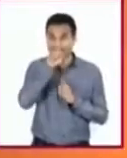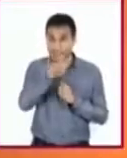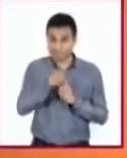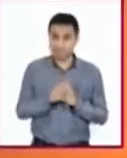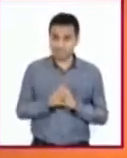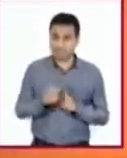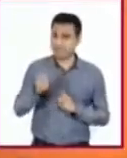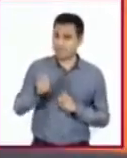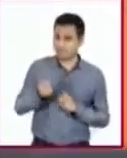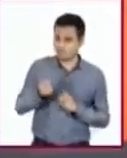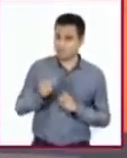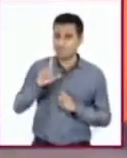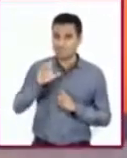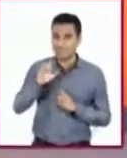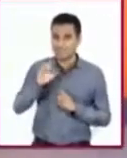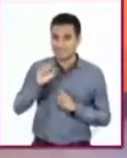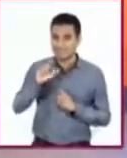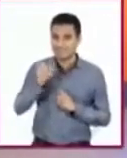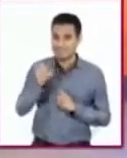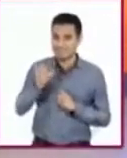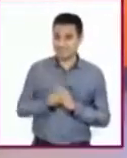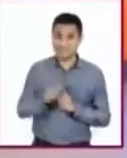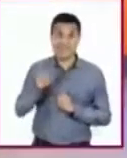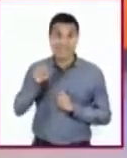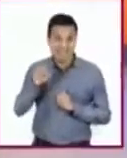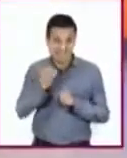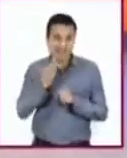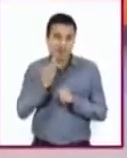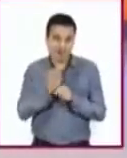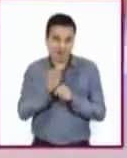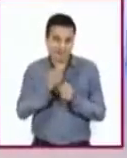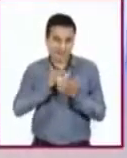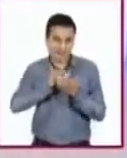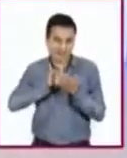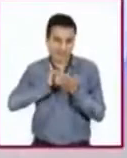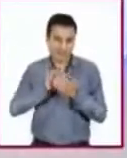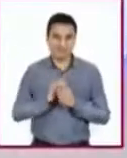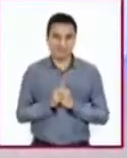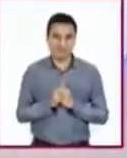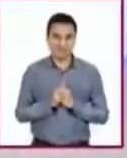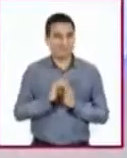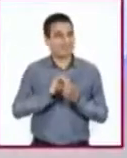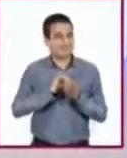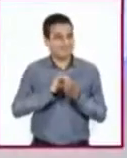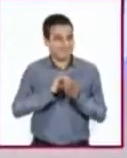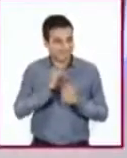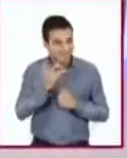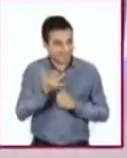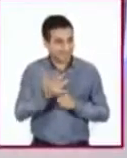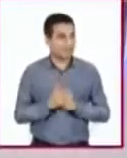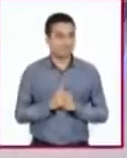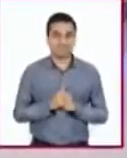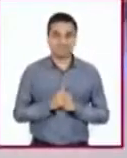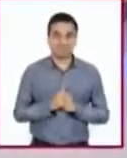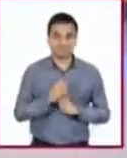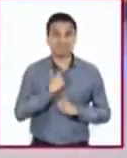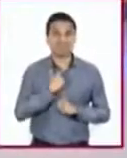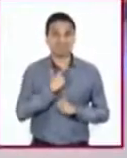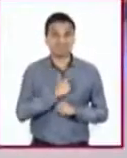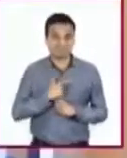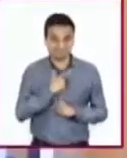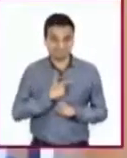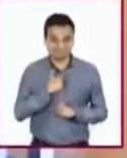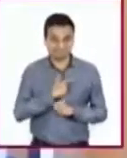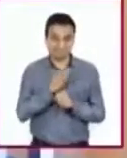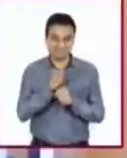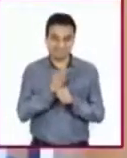saludo a Leslie Mendívil, quien nos acompañará durante esta clase. Gracias por la bienvenida, profesor. Es un gusto estar con